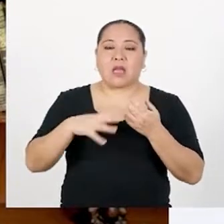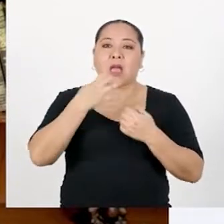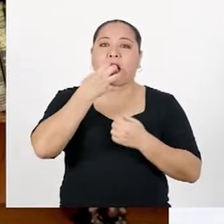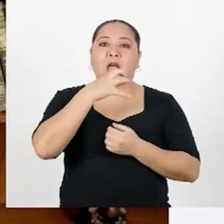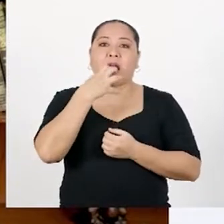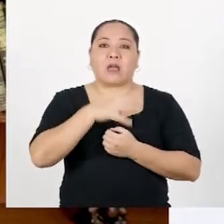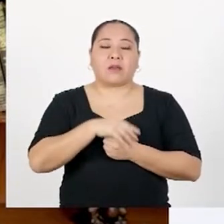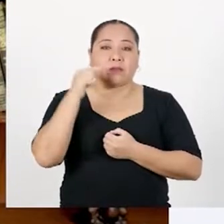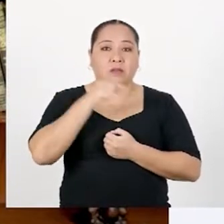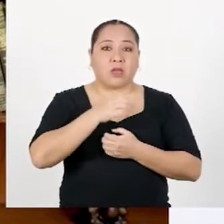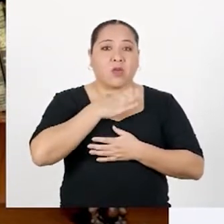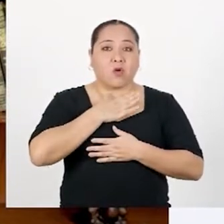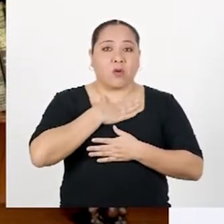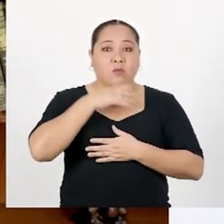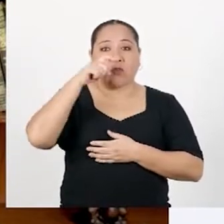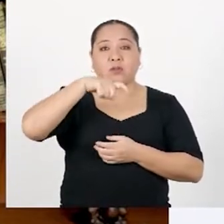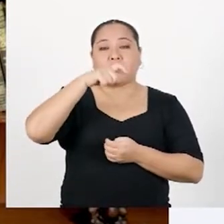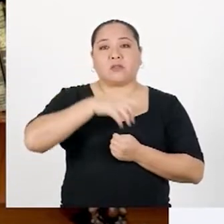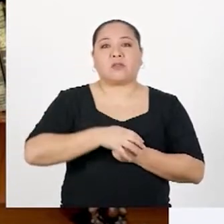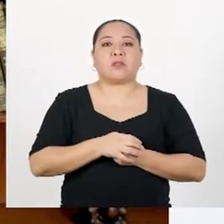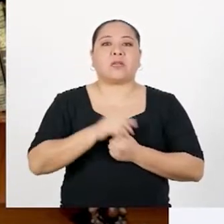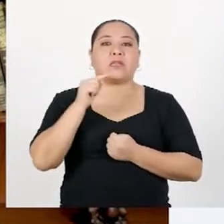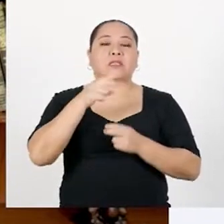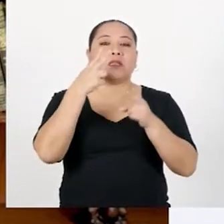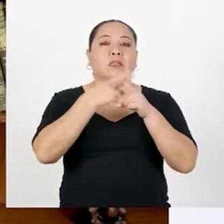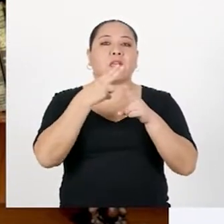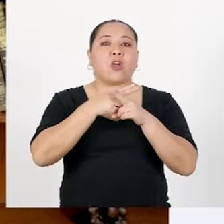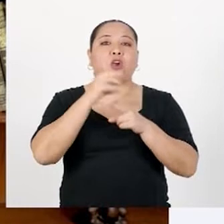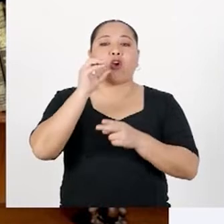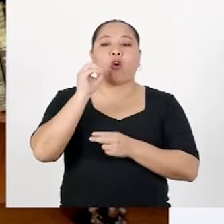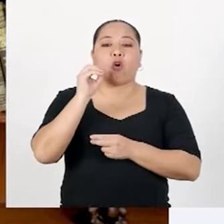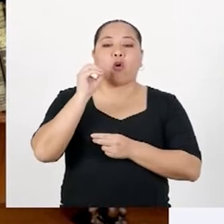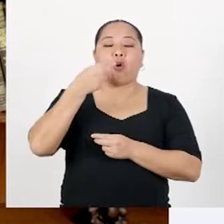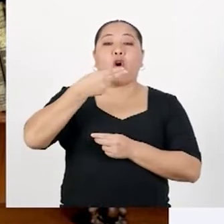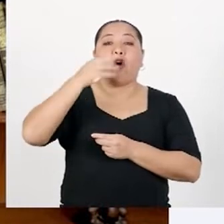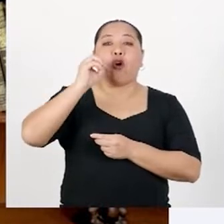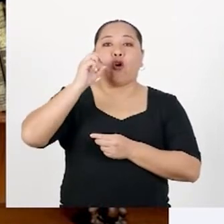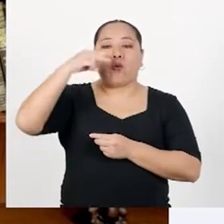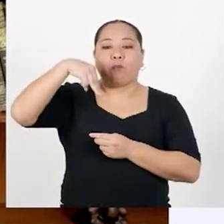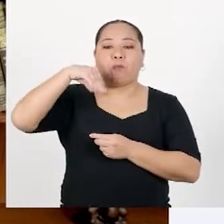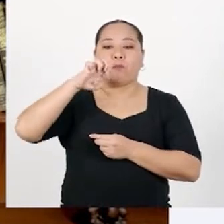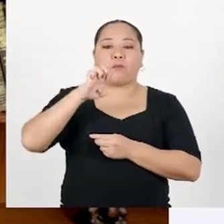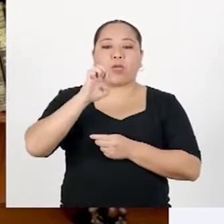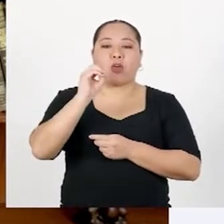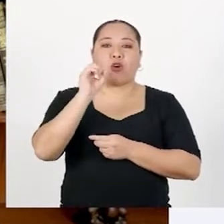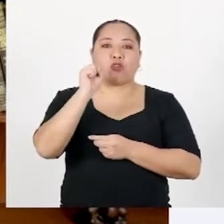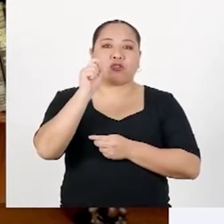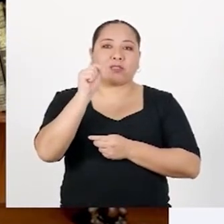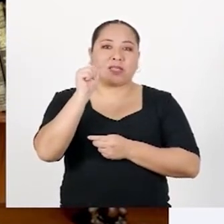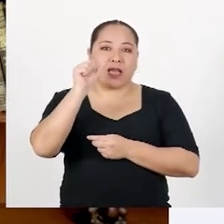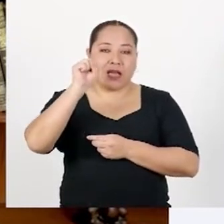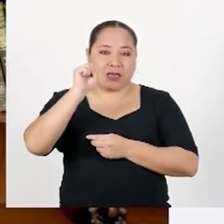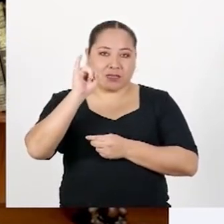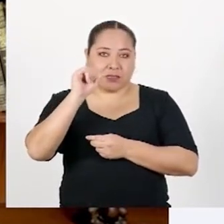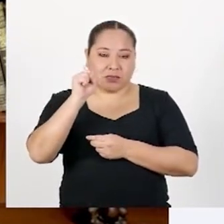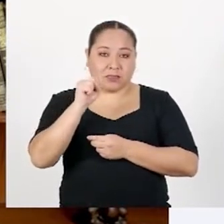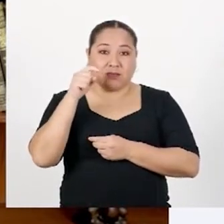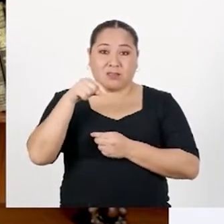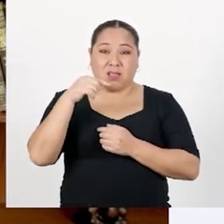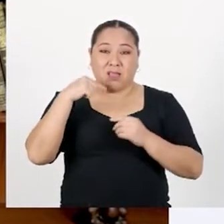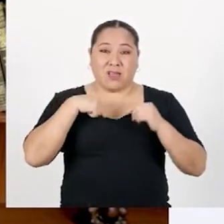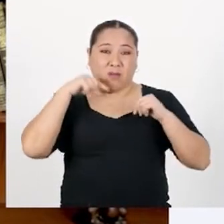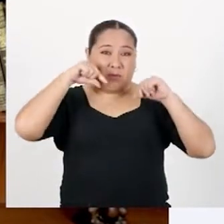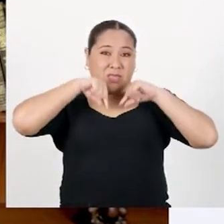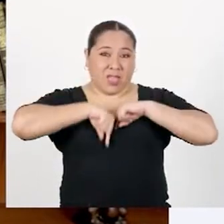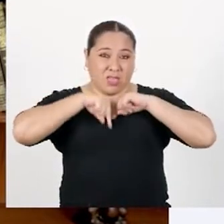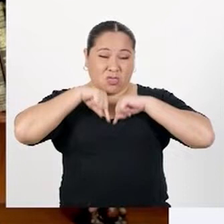eliminación de calor que el cuerpo requiera y se llama homeostasis. Ante un desequilibrio interno,